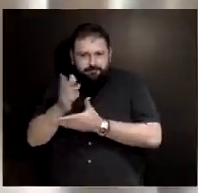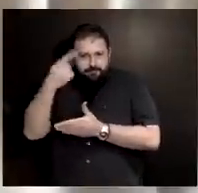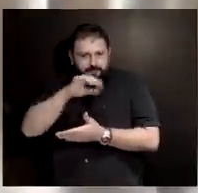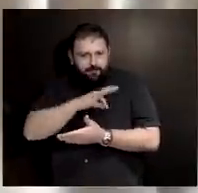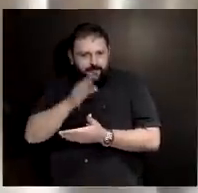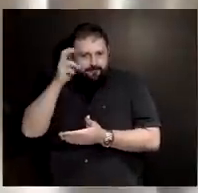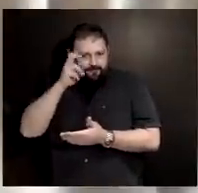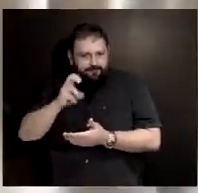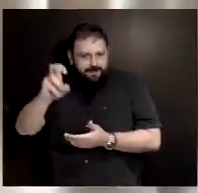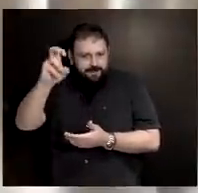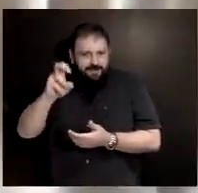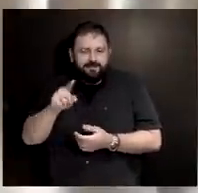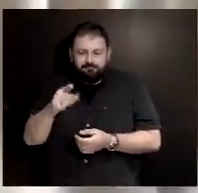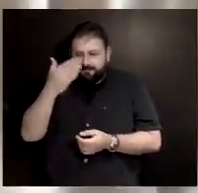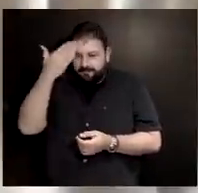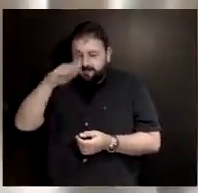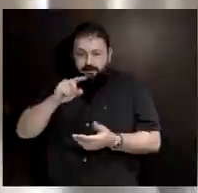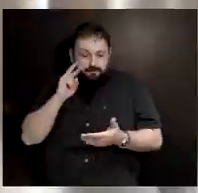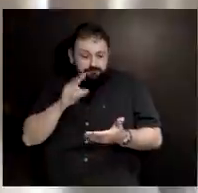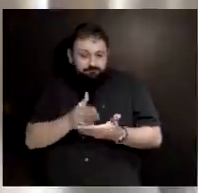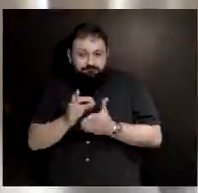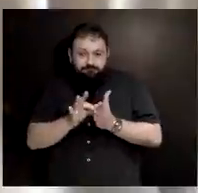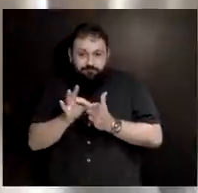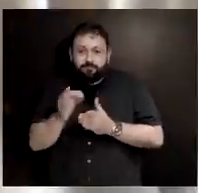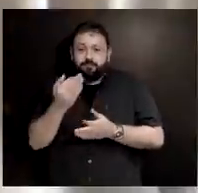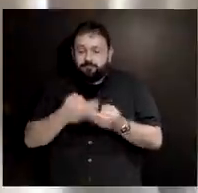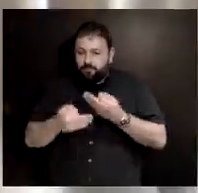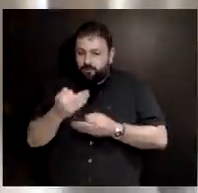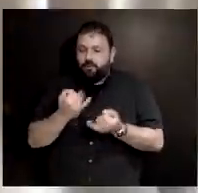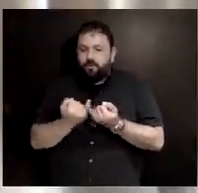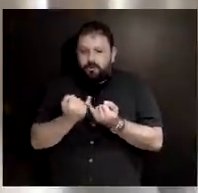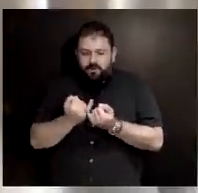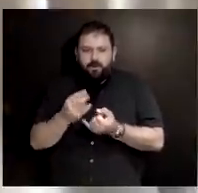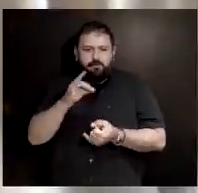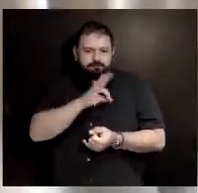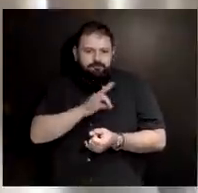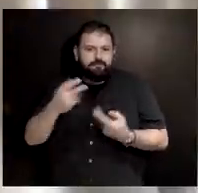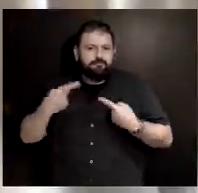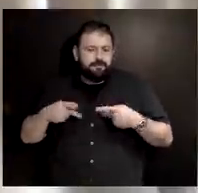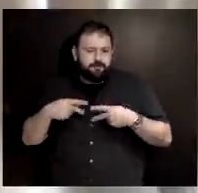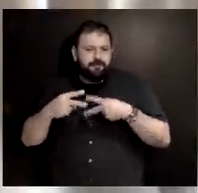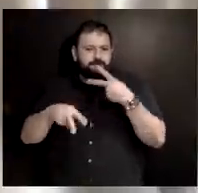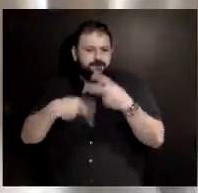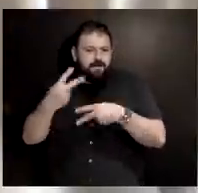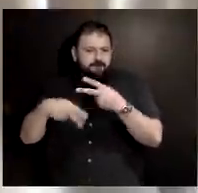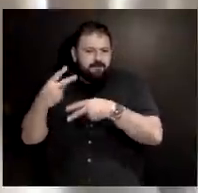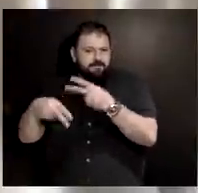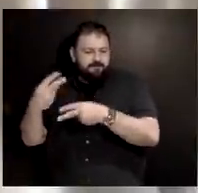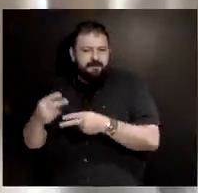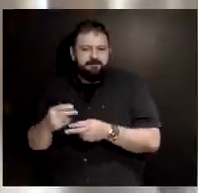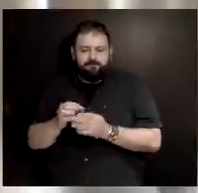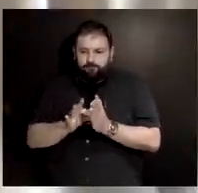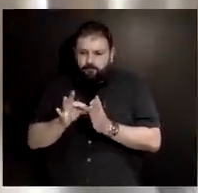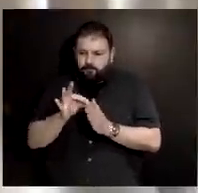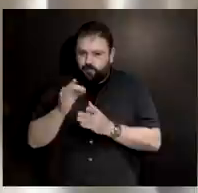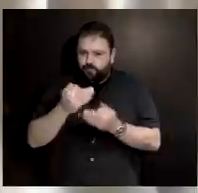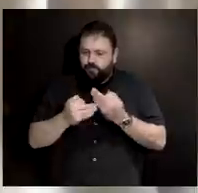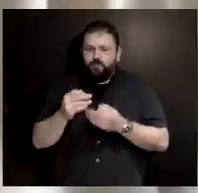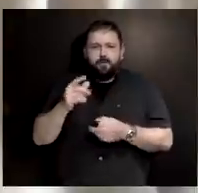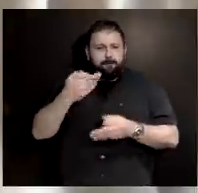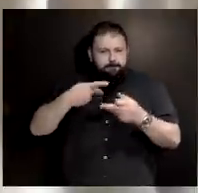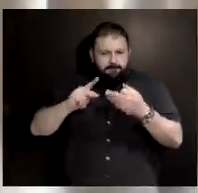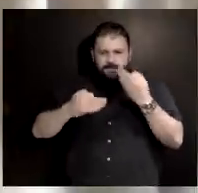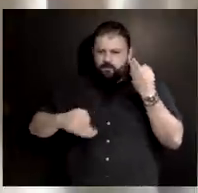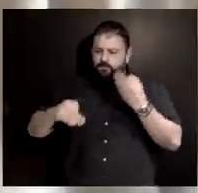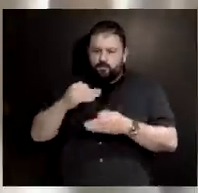poder ir al país de calificación. Acá no está Perú, ahorita vamos a explicar un poquito sobre Perú, pero todos van a tener a un país al cual